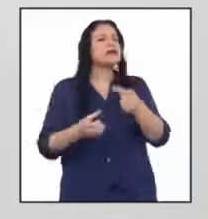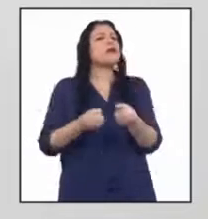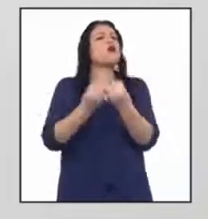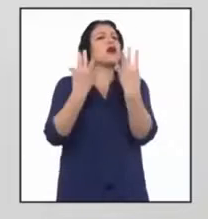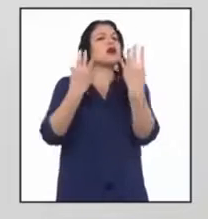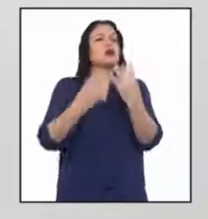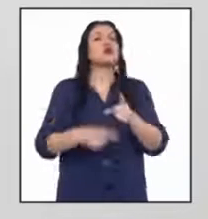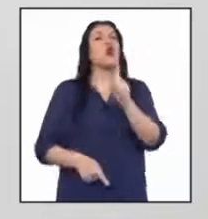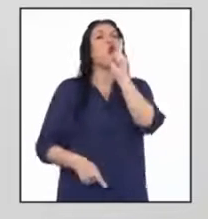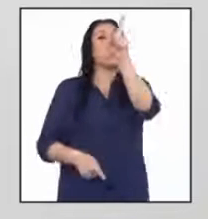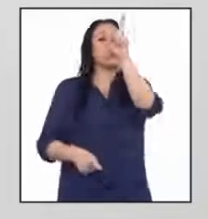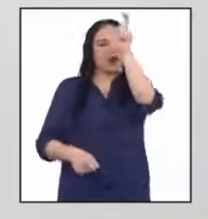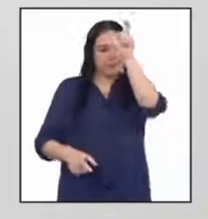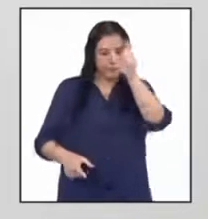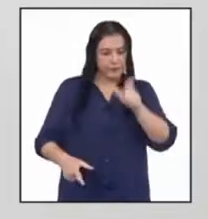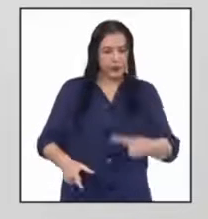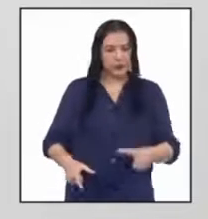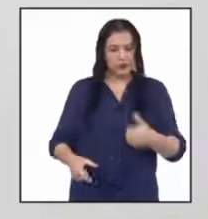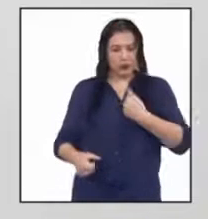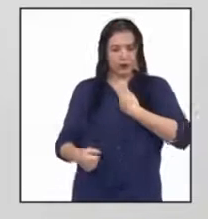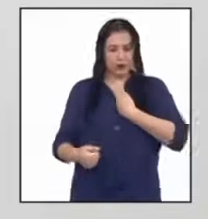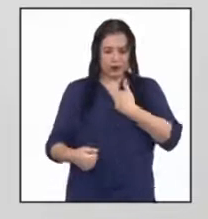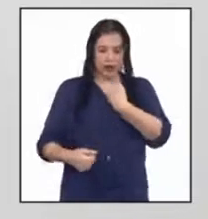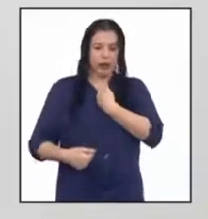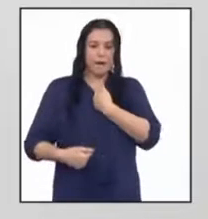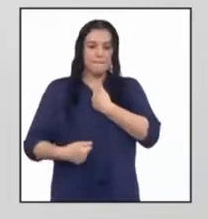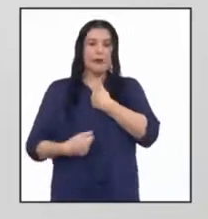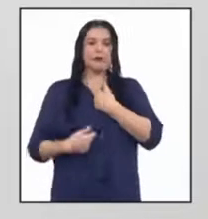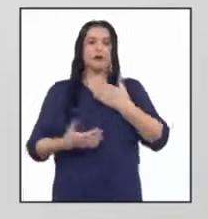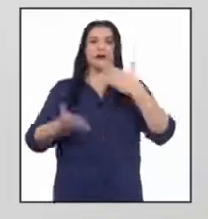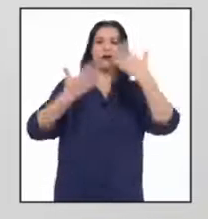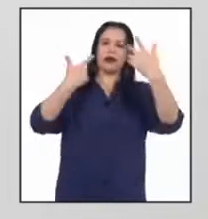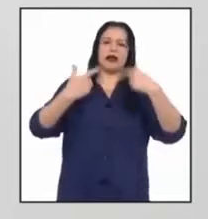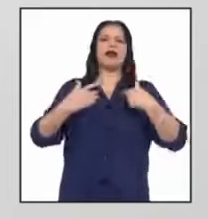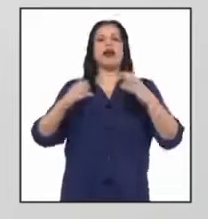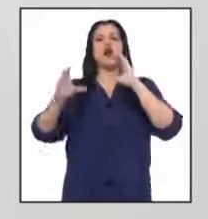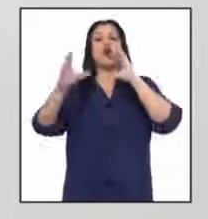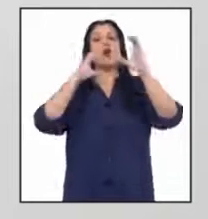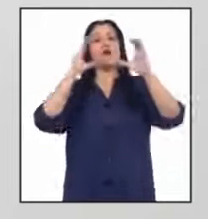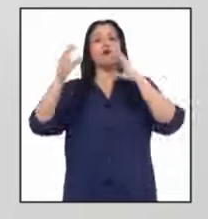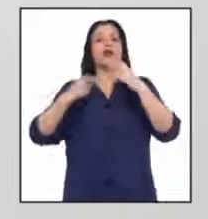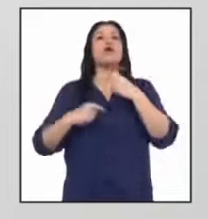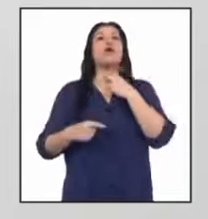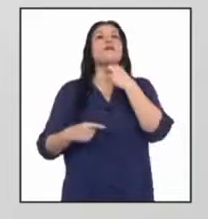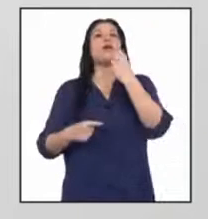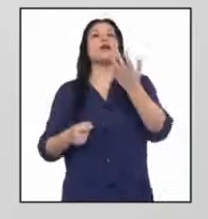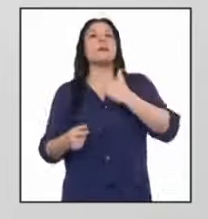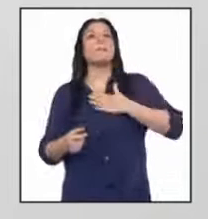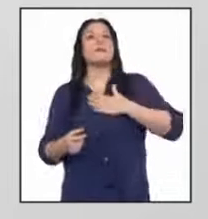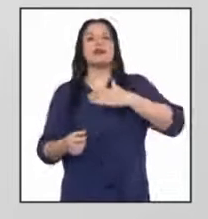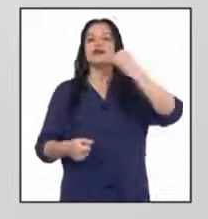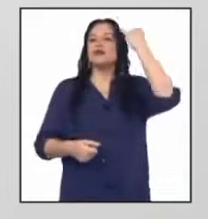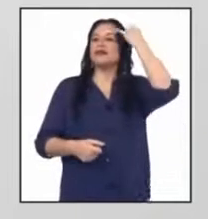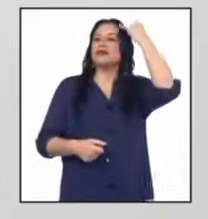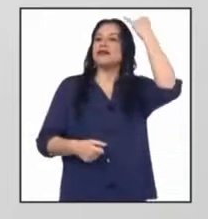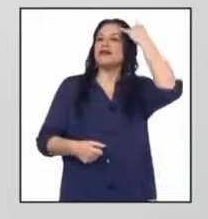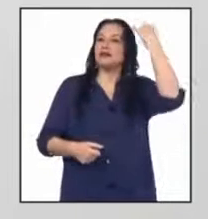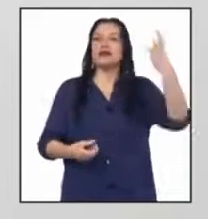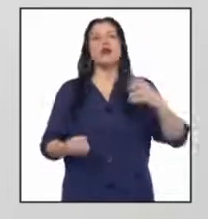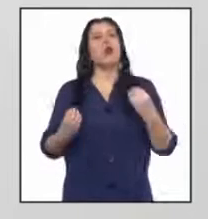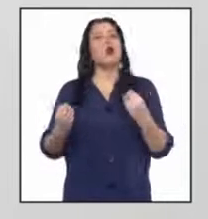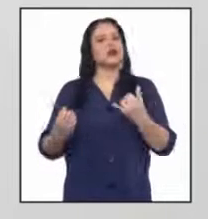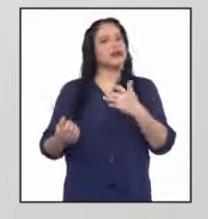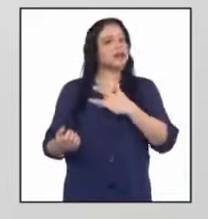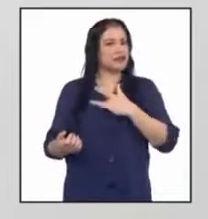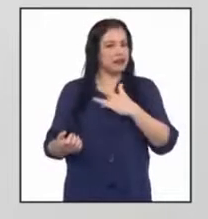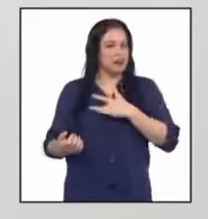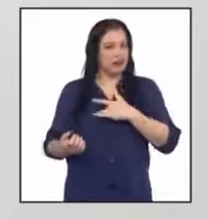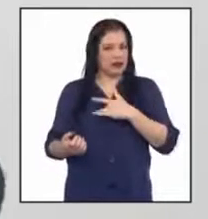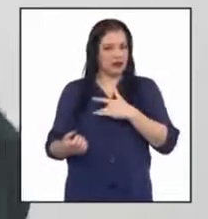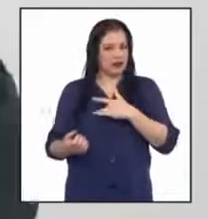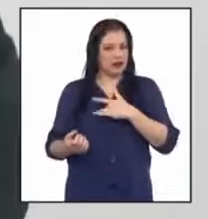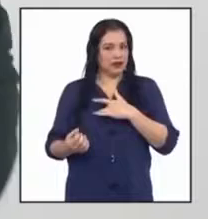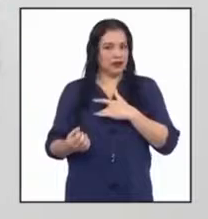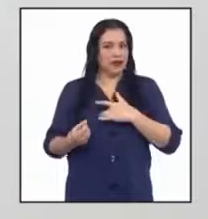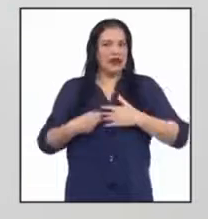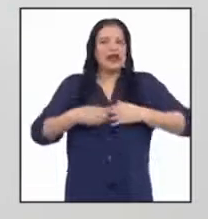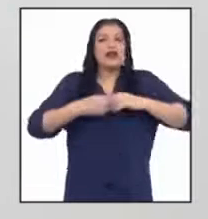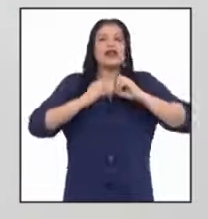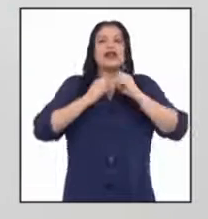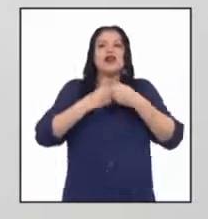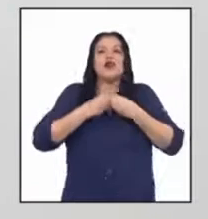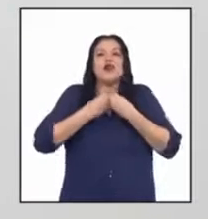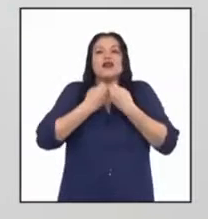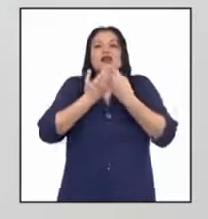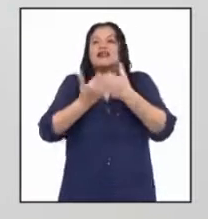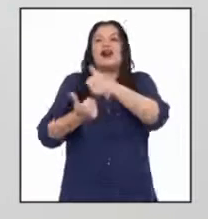persona que reflexiona o habla consigo misma, comunicando en voz alta sus pensamientos o sentimientos y los dirige a